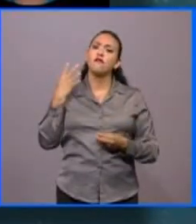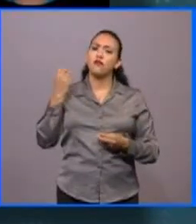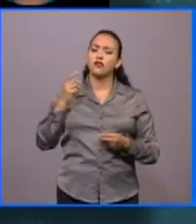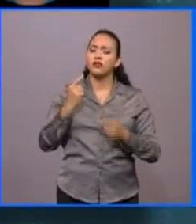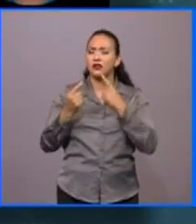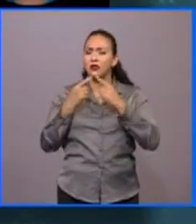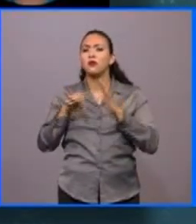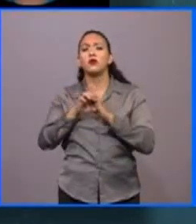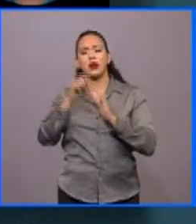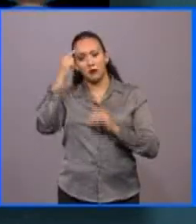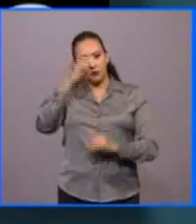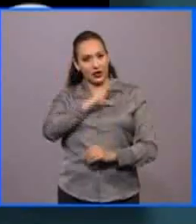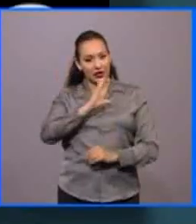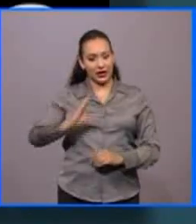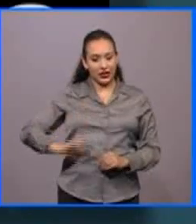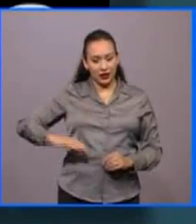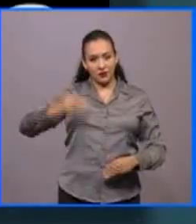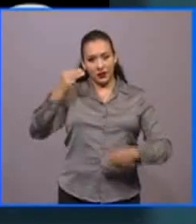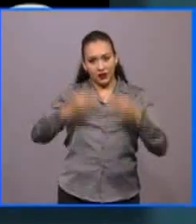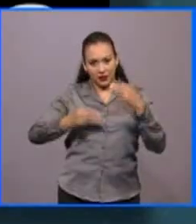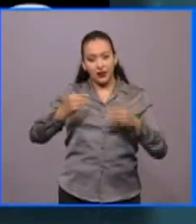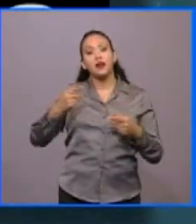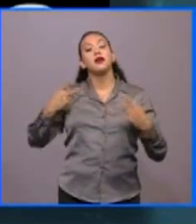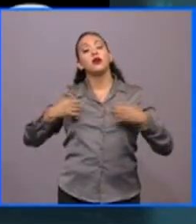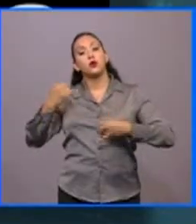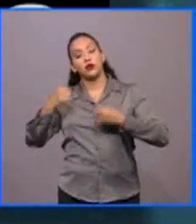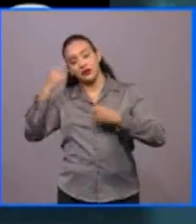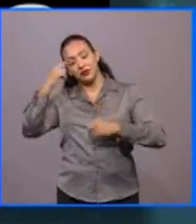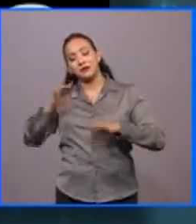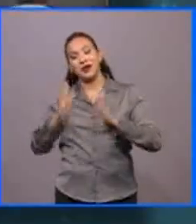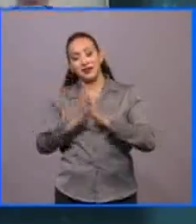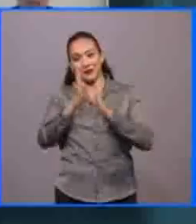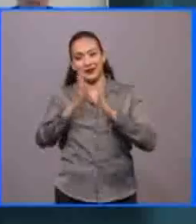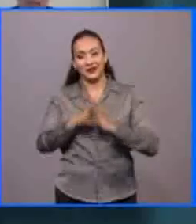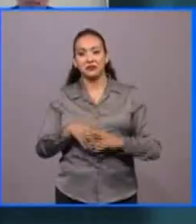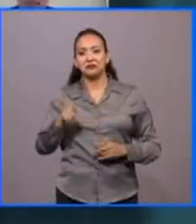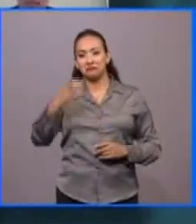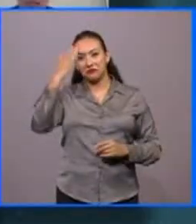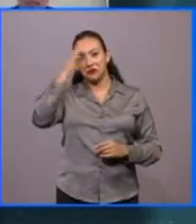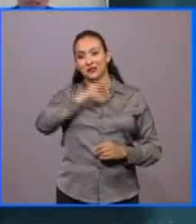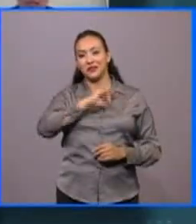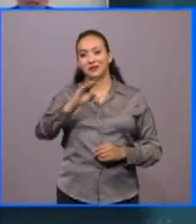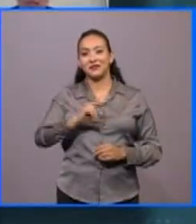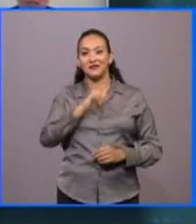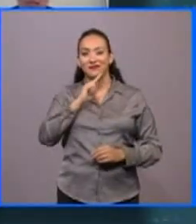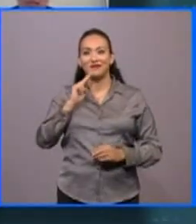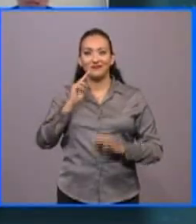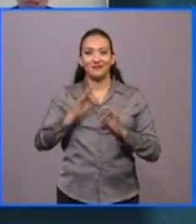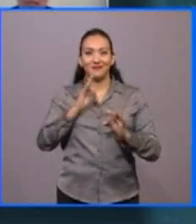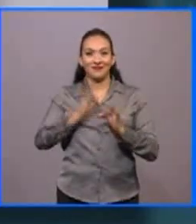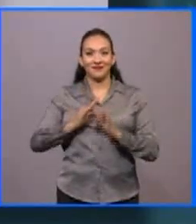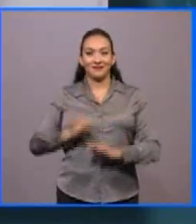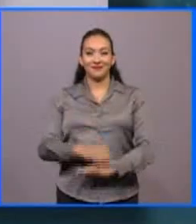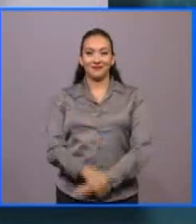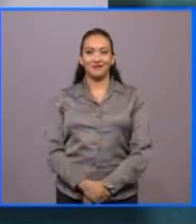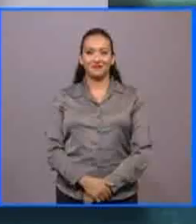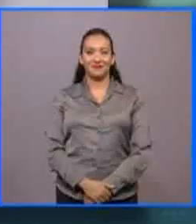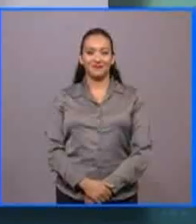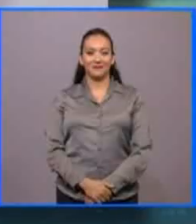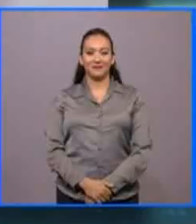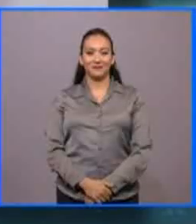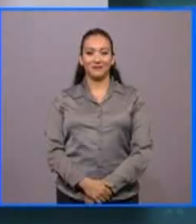las candidaturas a magistraturas y personas juzgadoras del Poder Judicial local. Para el canal del Poder Judicial de la Federación, Jesús